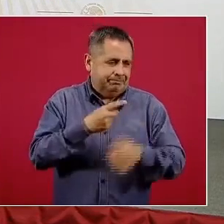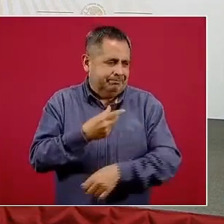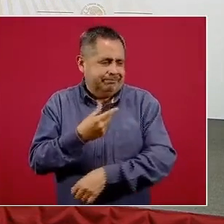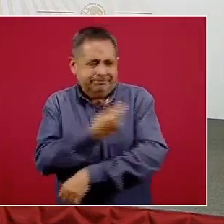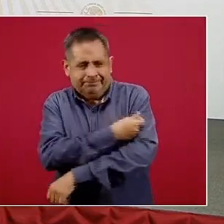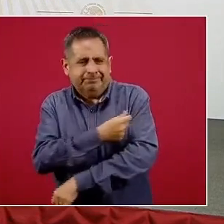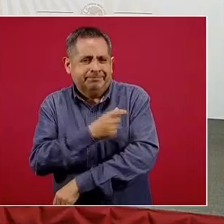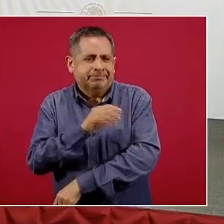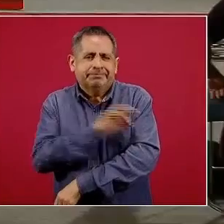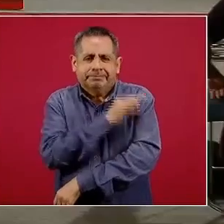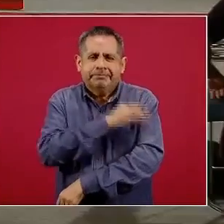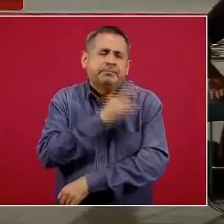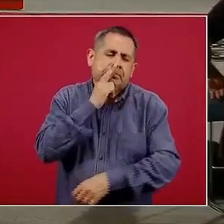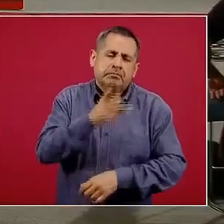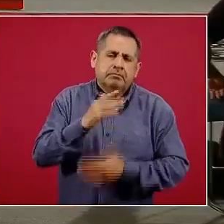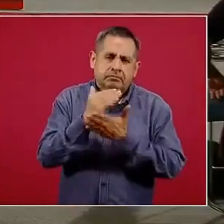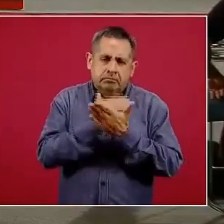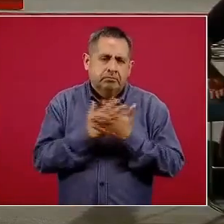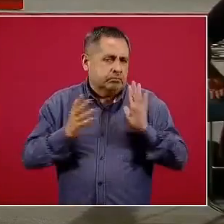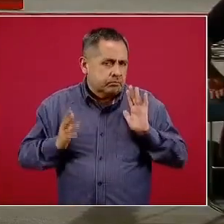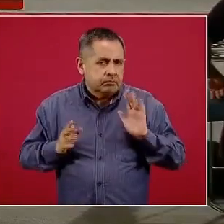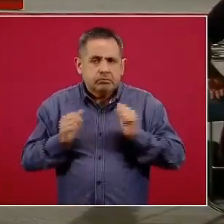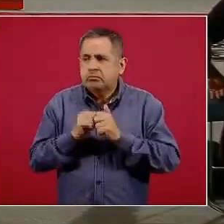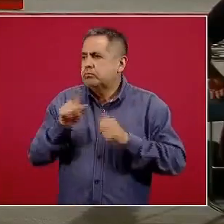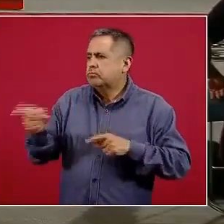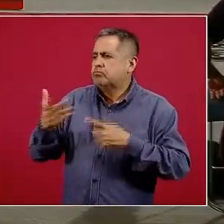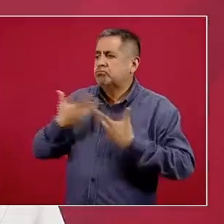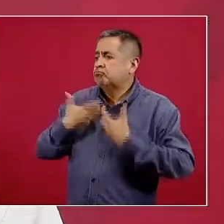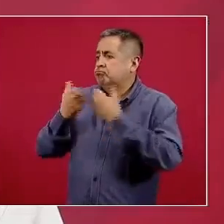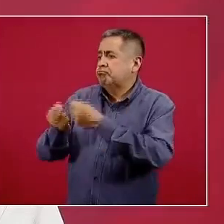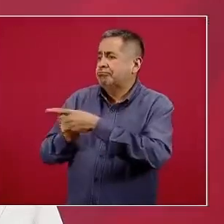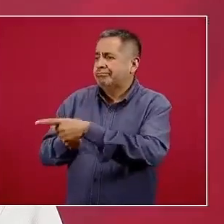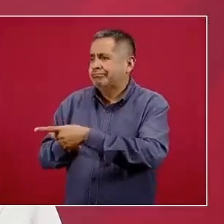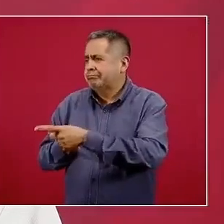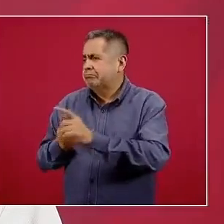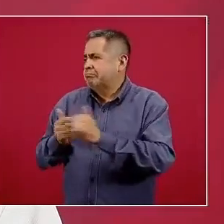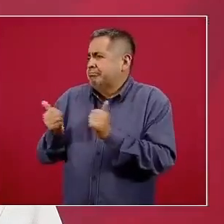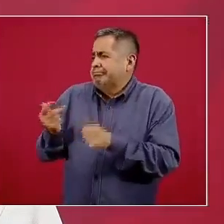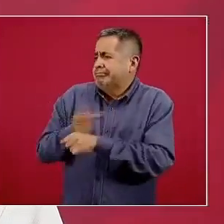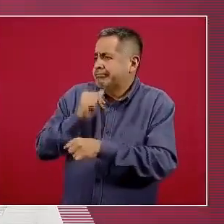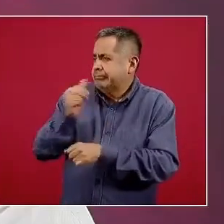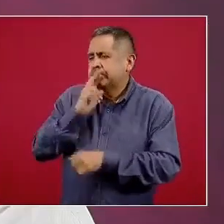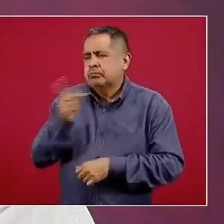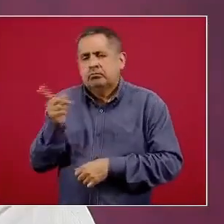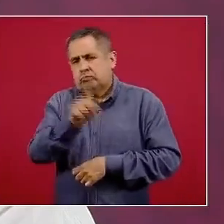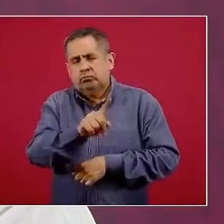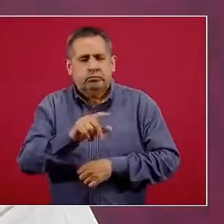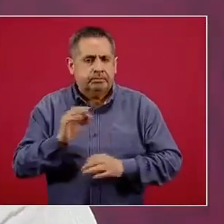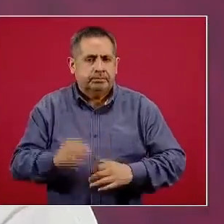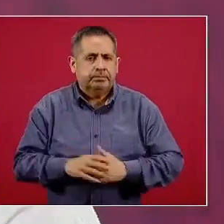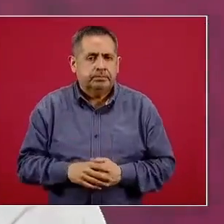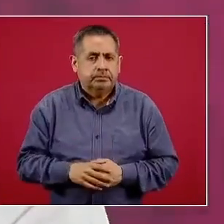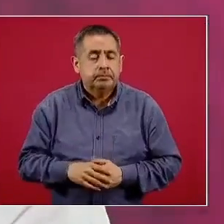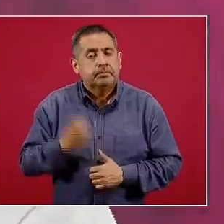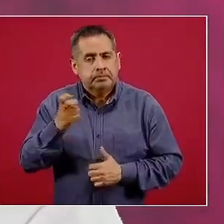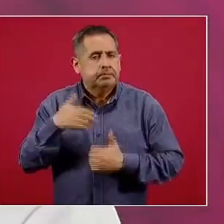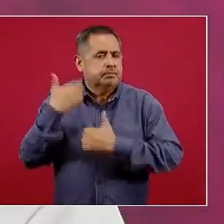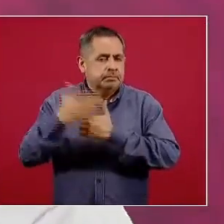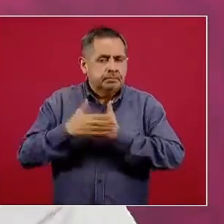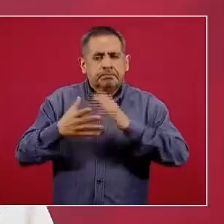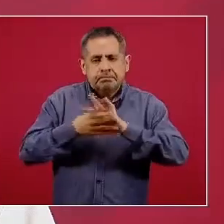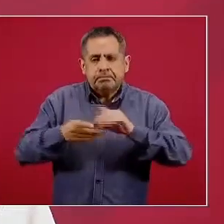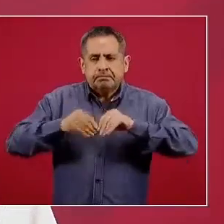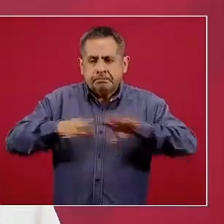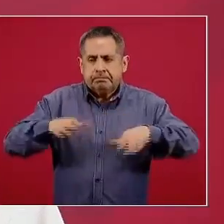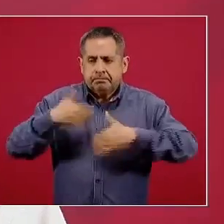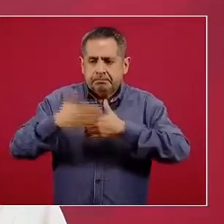es verdaderamente limitada comparado con si se usa en alguien que tiene un riesgo importante. Y ya iremos hablando a lo largo